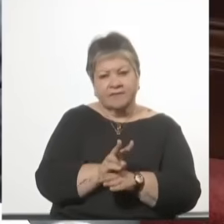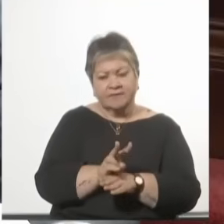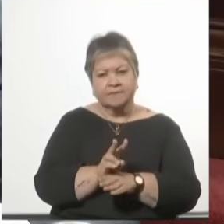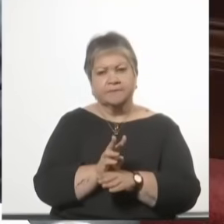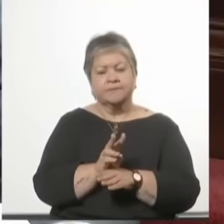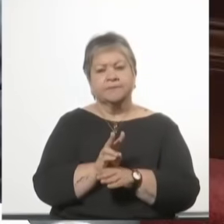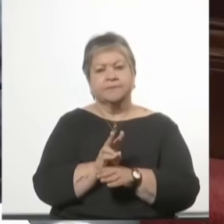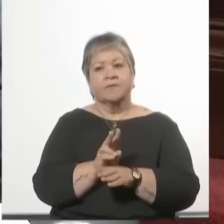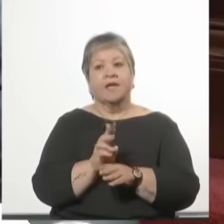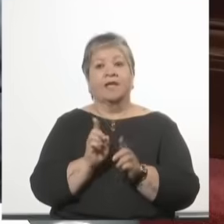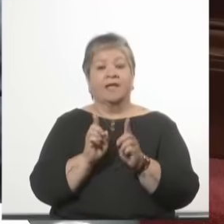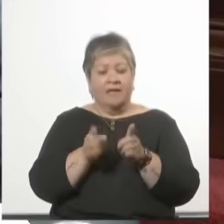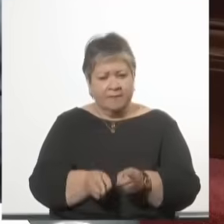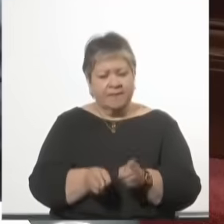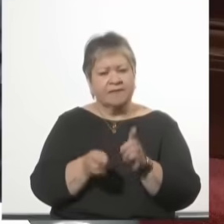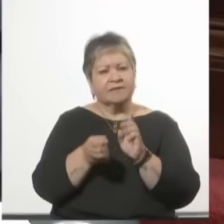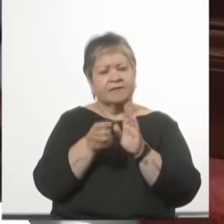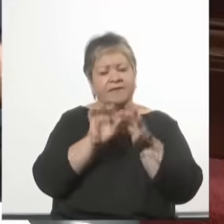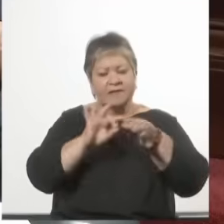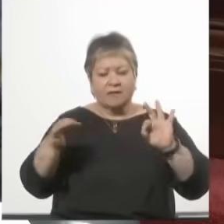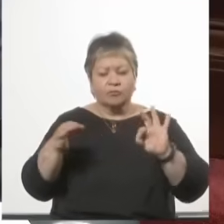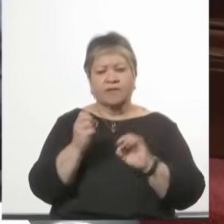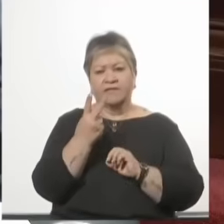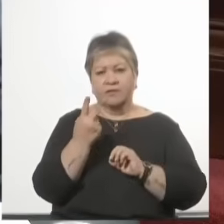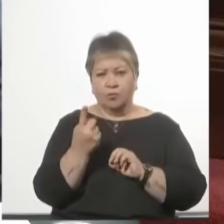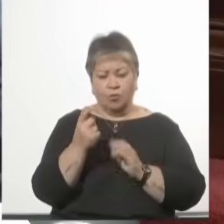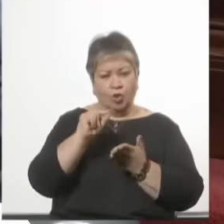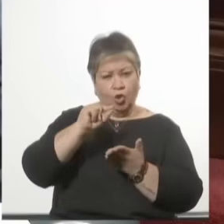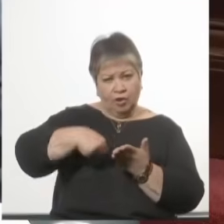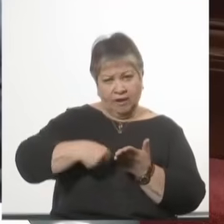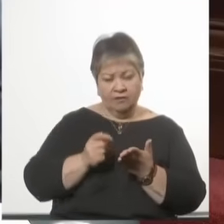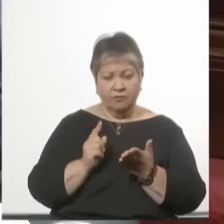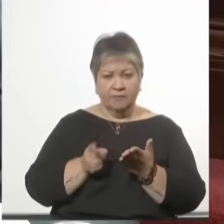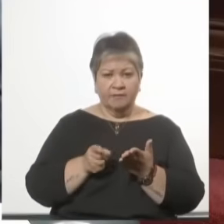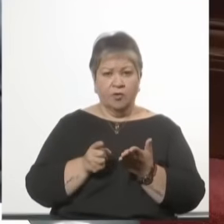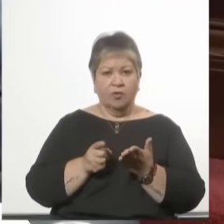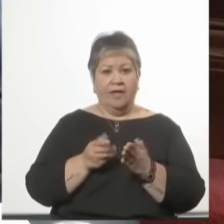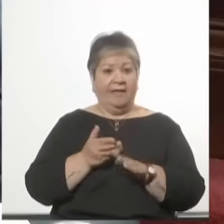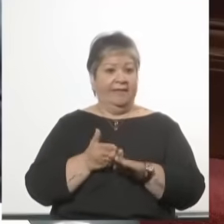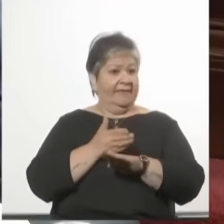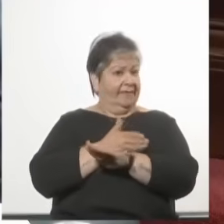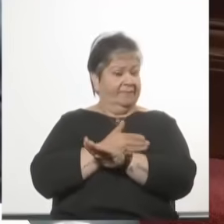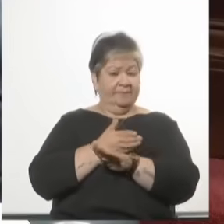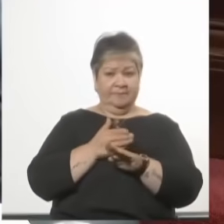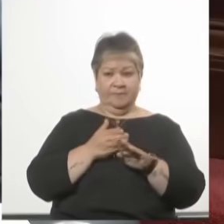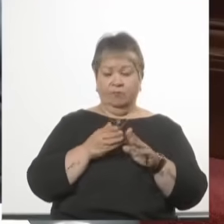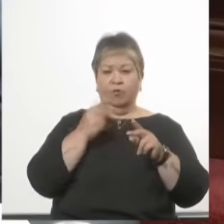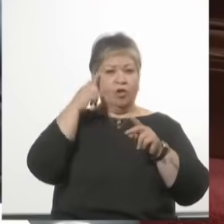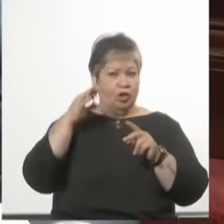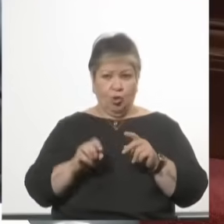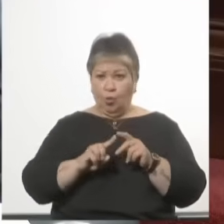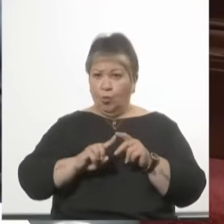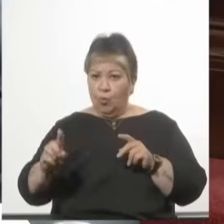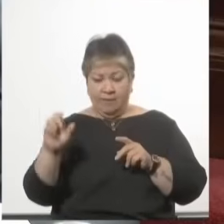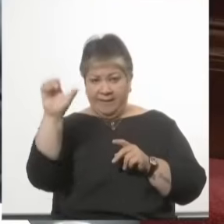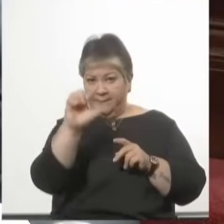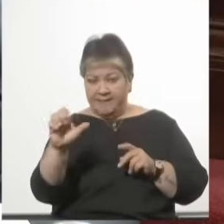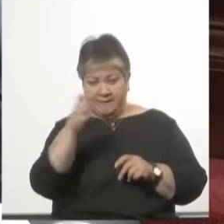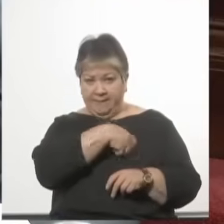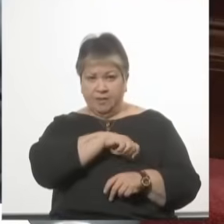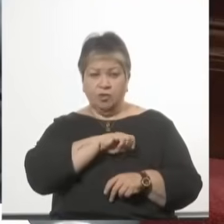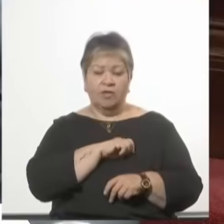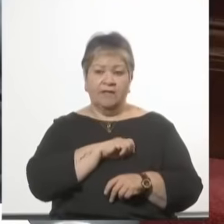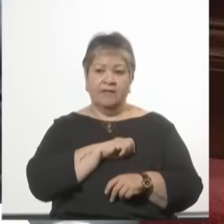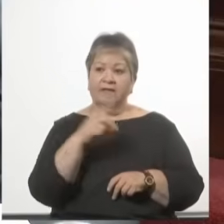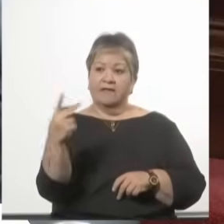que, conforme dispone la cláusula 21 del contrato, en caso de terminación anticipada del mismo por incumplimiento del astillero, las